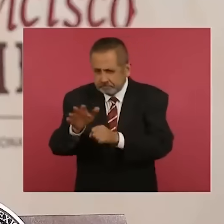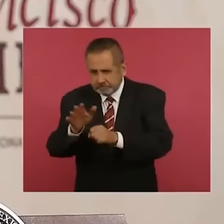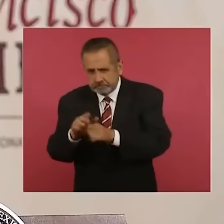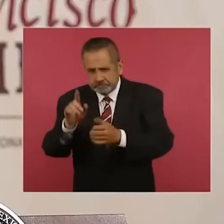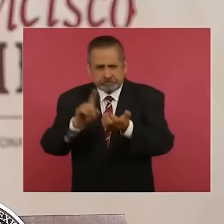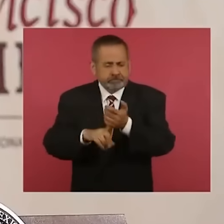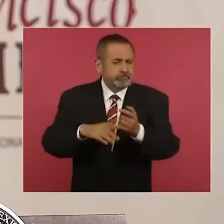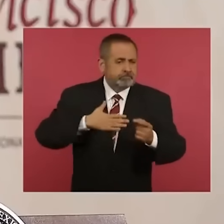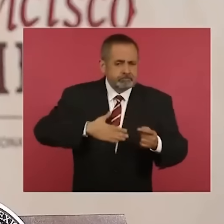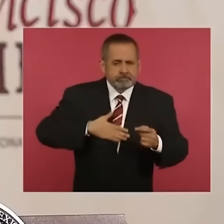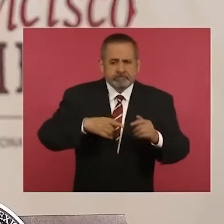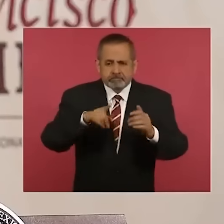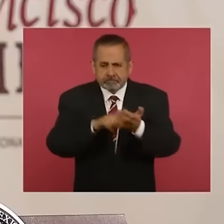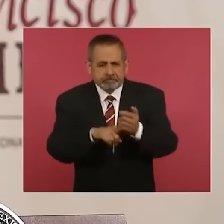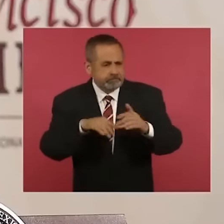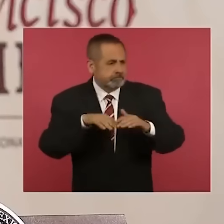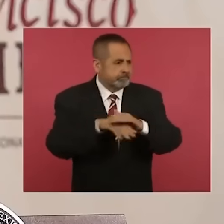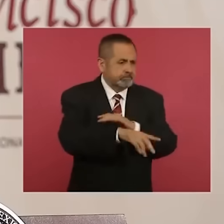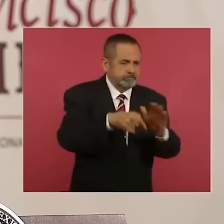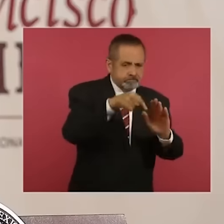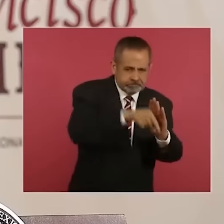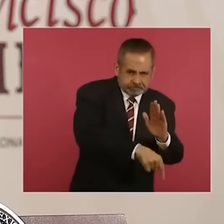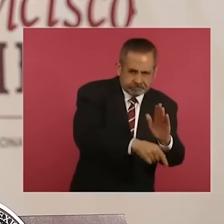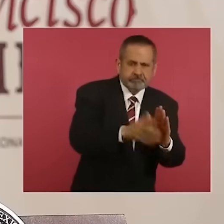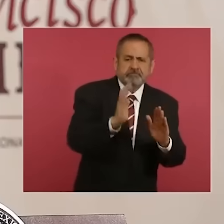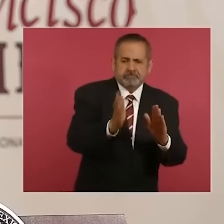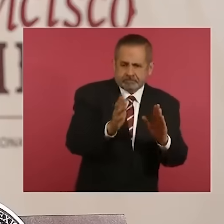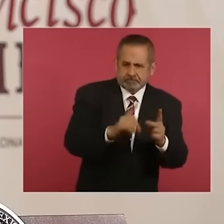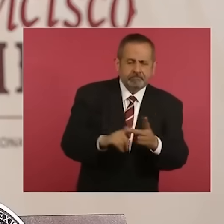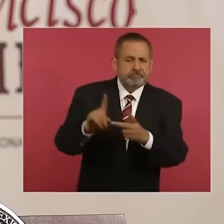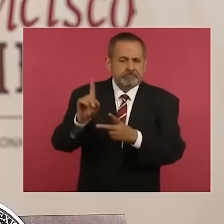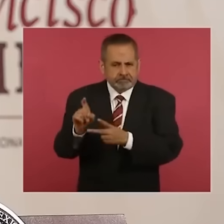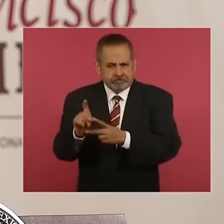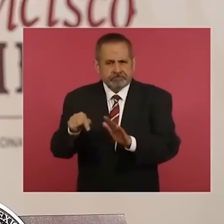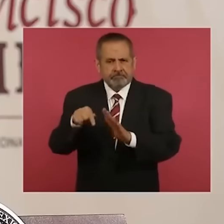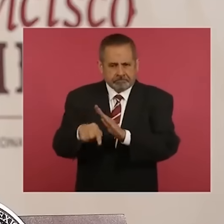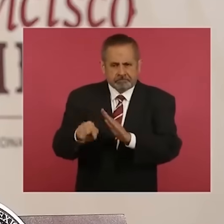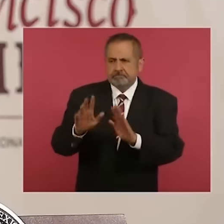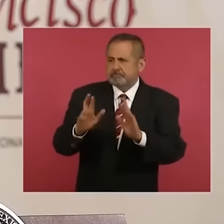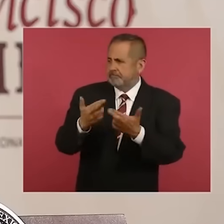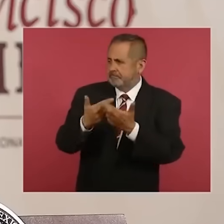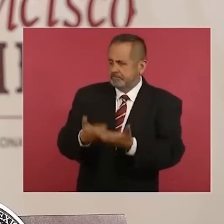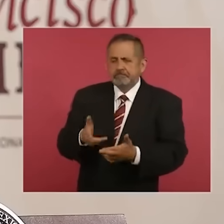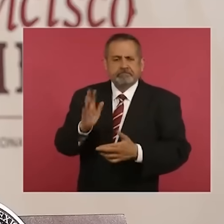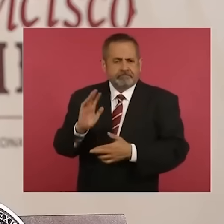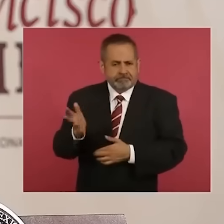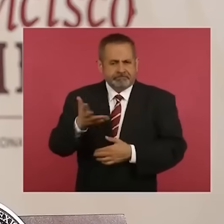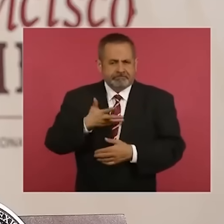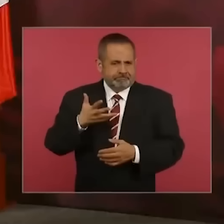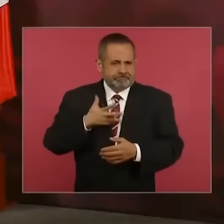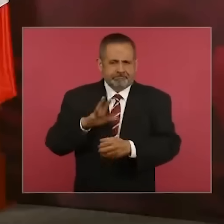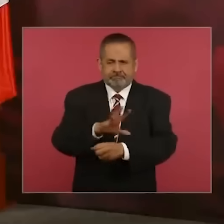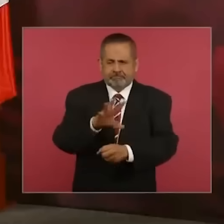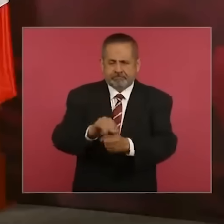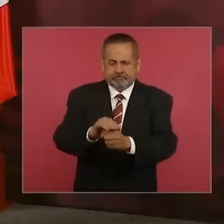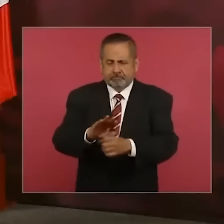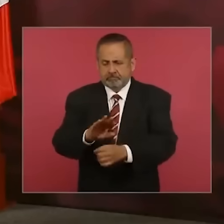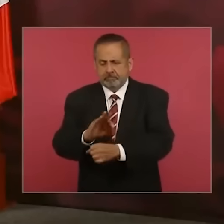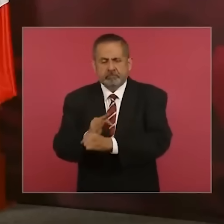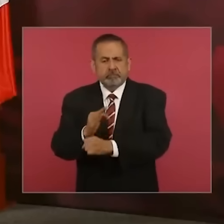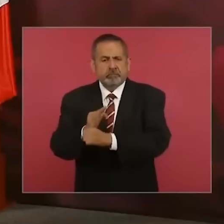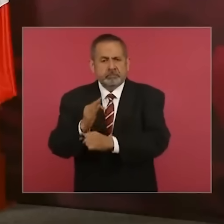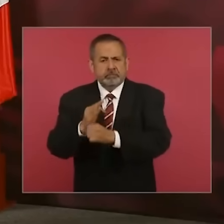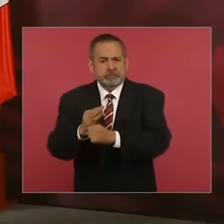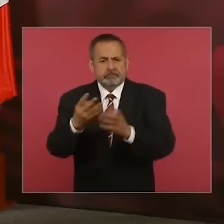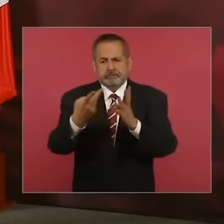los pozos profundos activos, ya tenemos agua en nuestros depósitos de almacenamiento y estamos colocando en estos momentos la